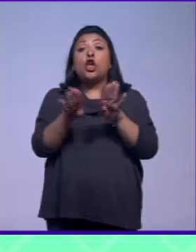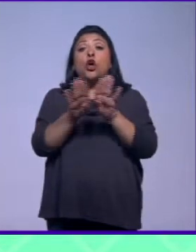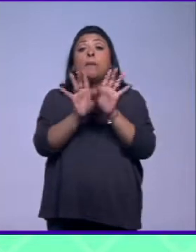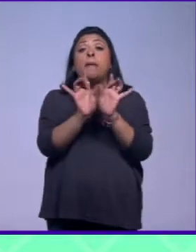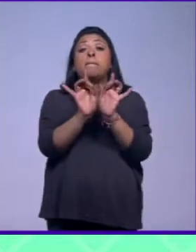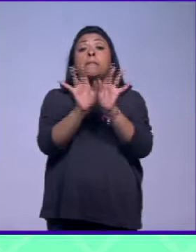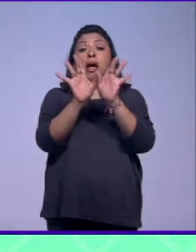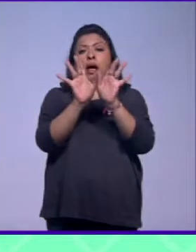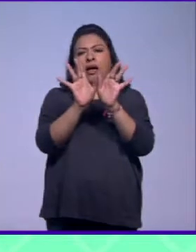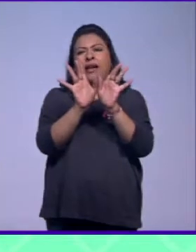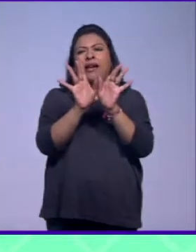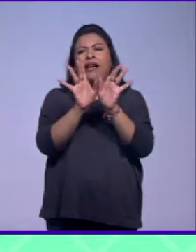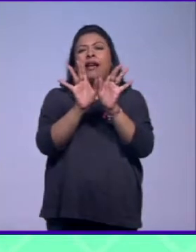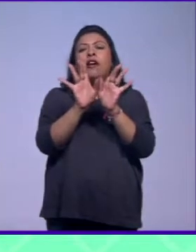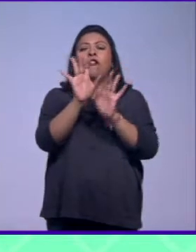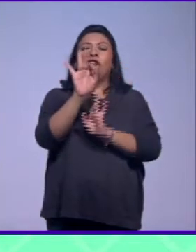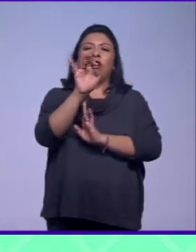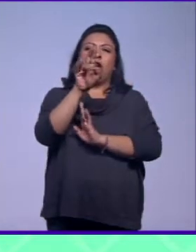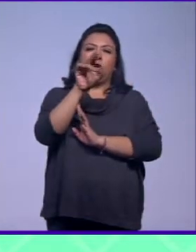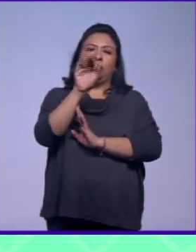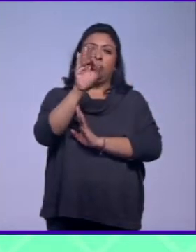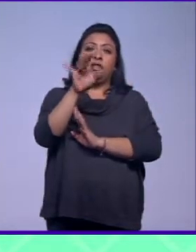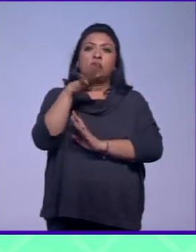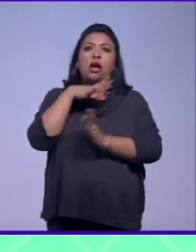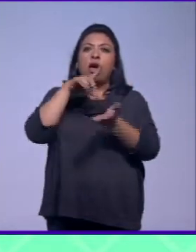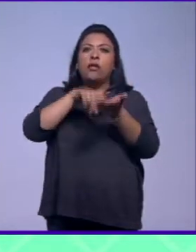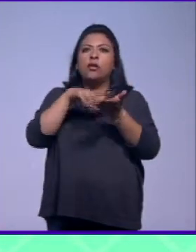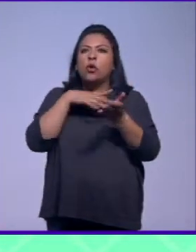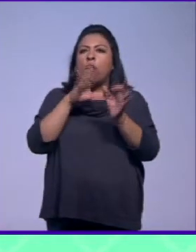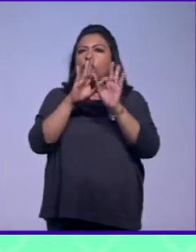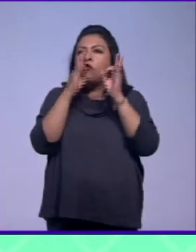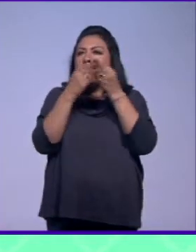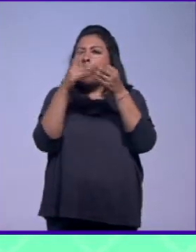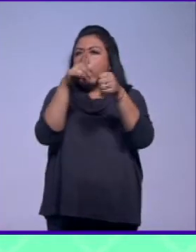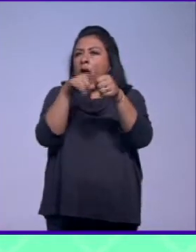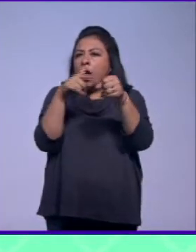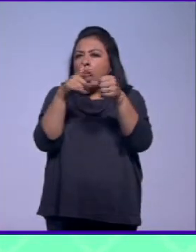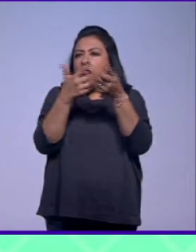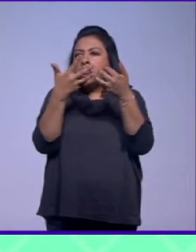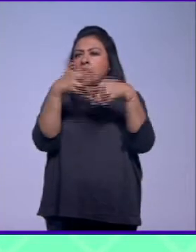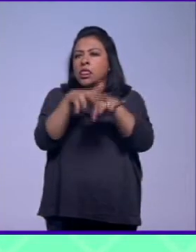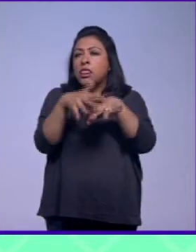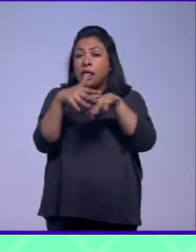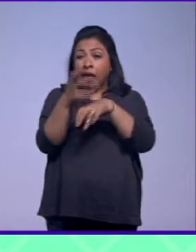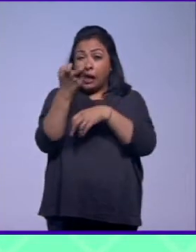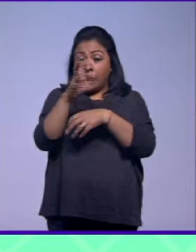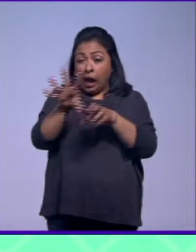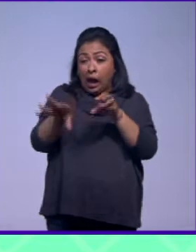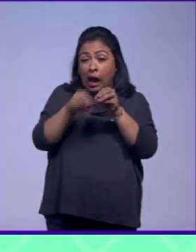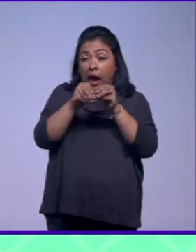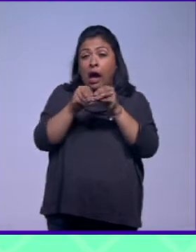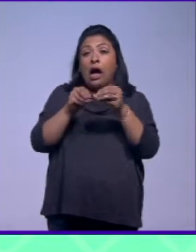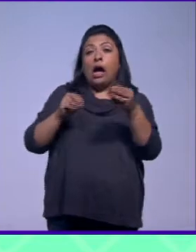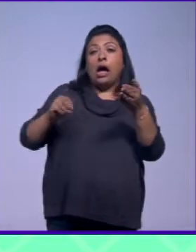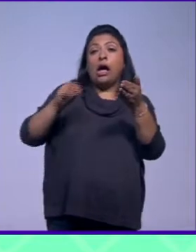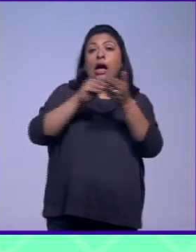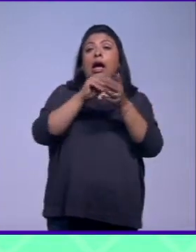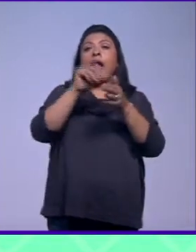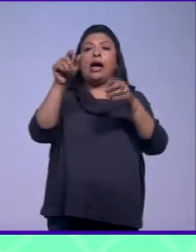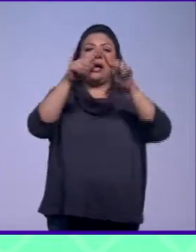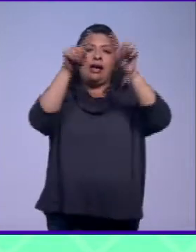fenómenos físicos crean formas y crean colores todas estas formas y estos colores los va adaptando a sus